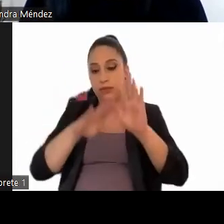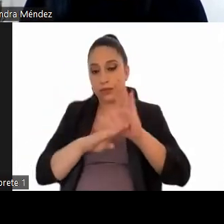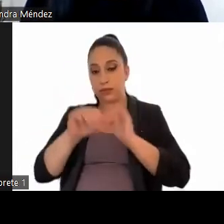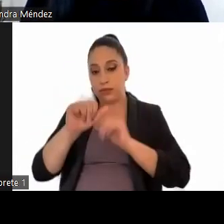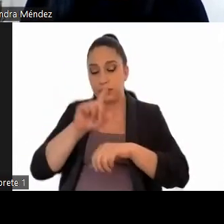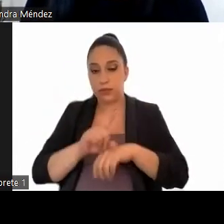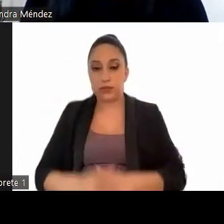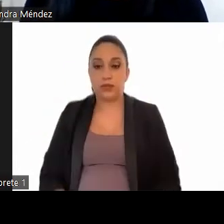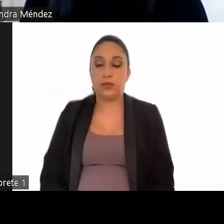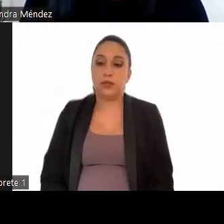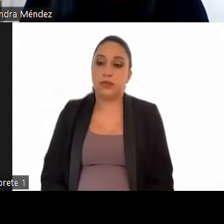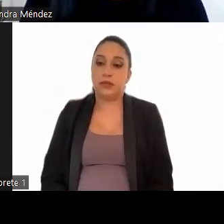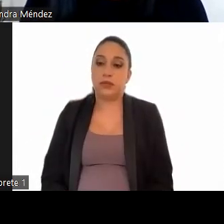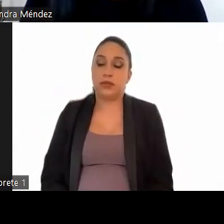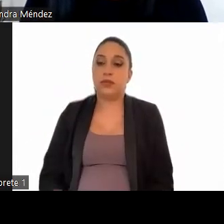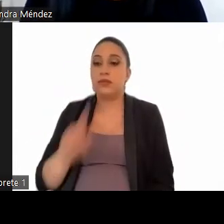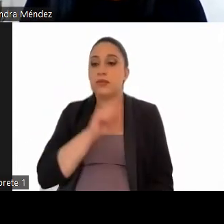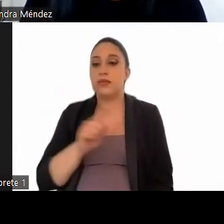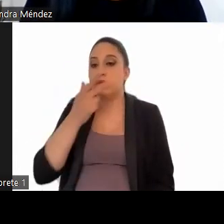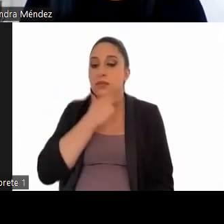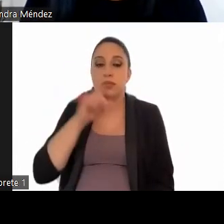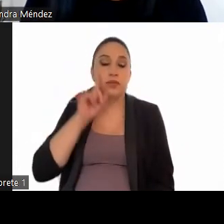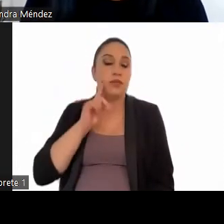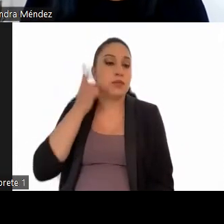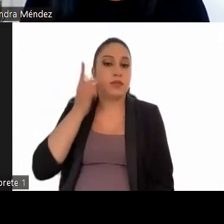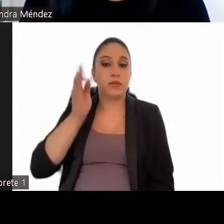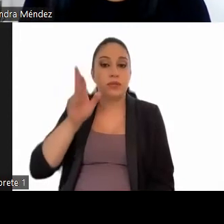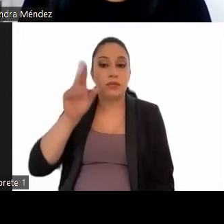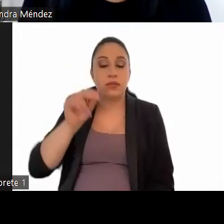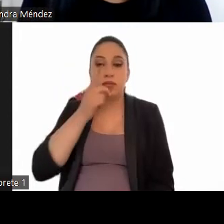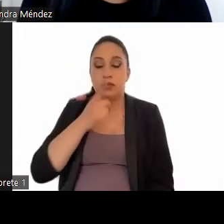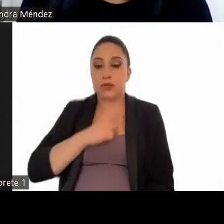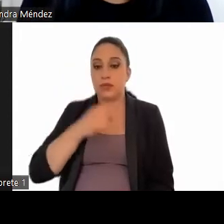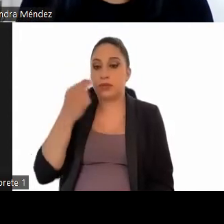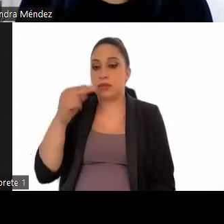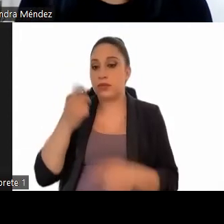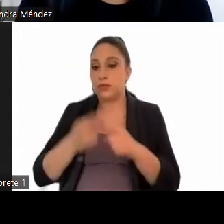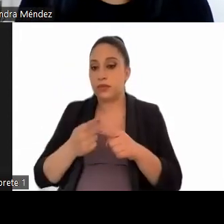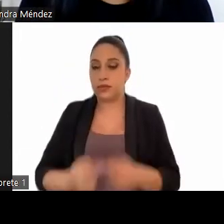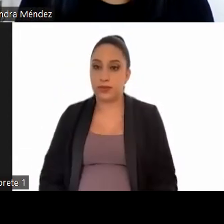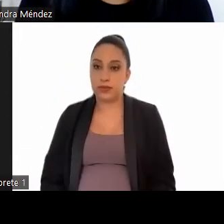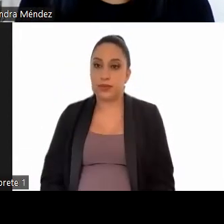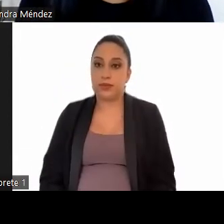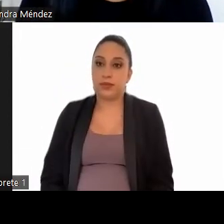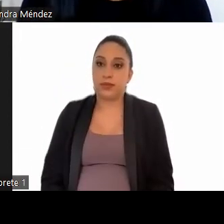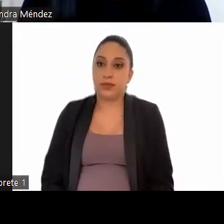hay alguna o algún diputado que esté por la negativa, sírvase manifestarlo mencionando su nombre completo.